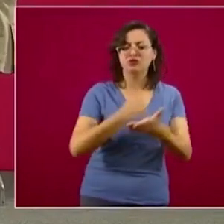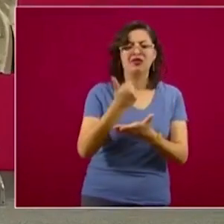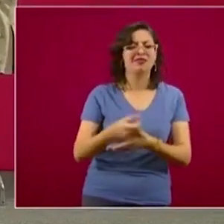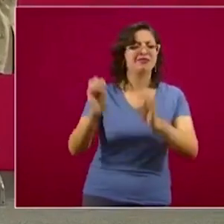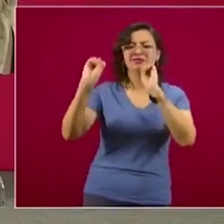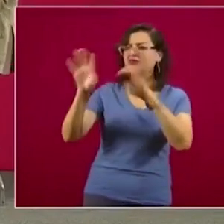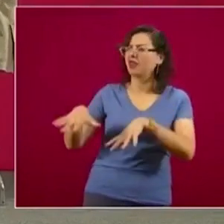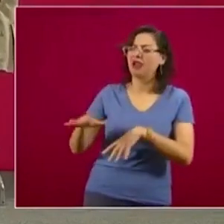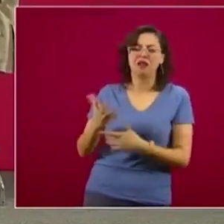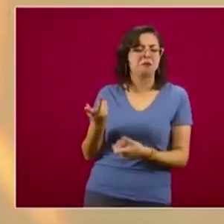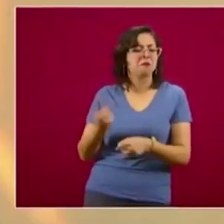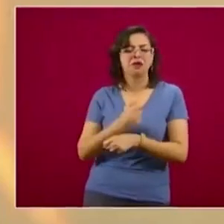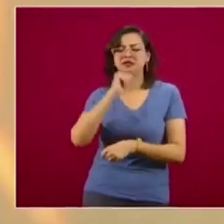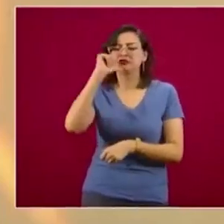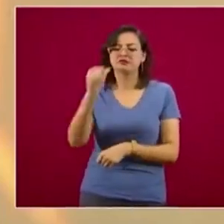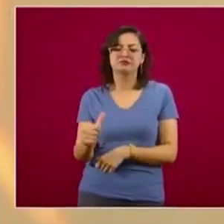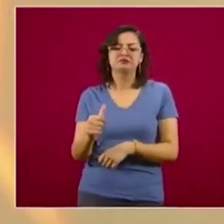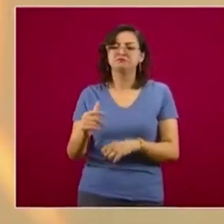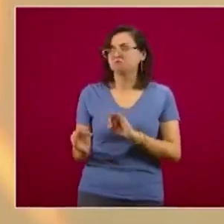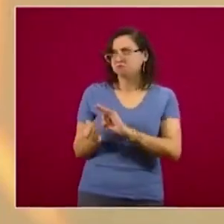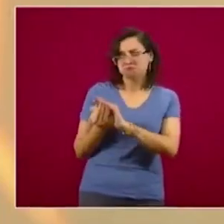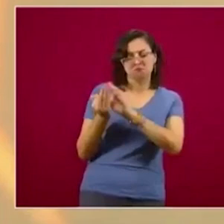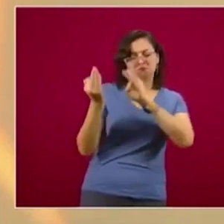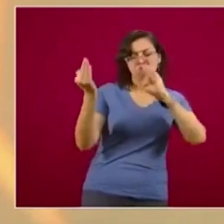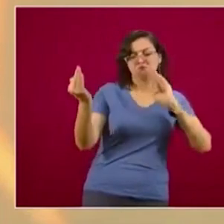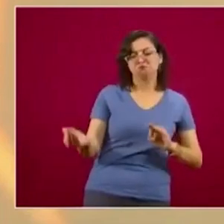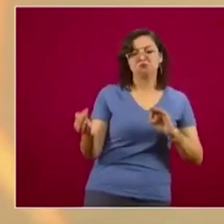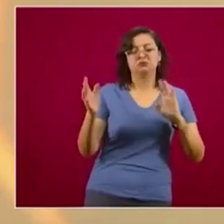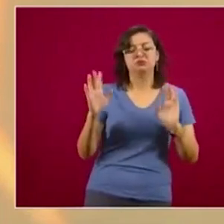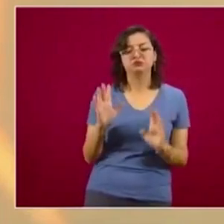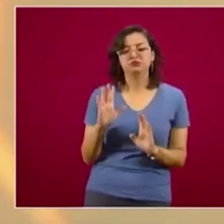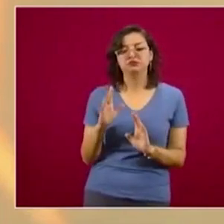no pasa nada. Sencillamente manténganse lejos, si hay un